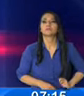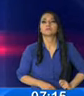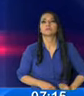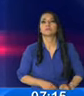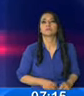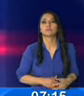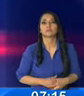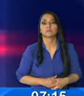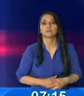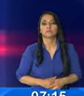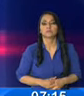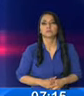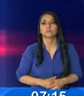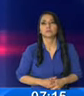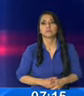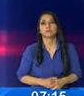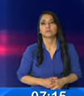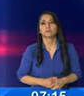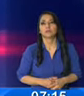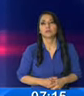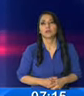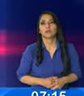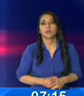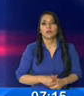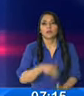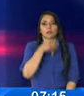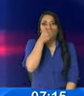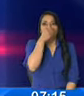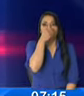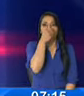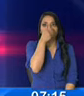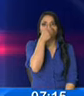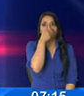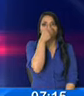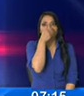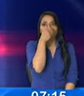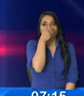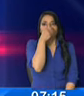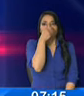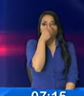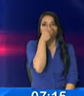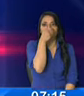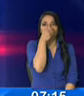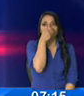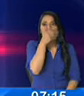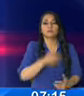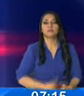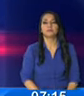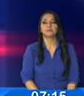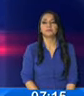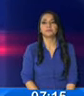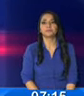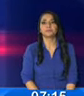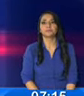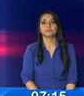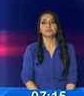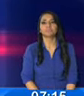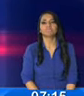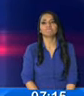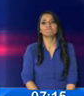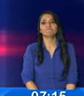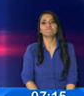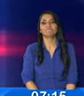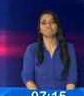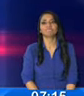todo en la refinería del Pacífico y probamos que todo fue falso que fue una denuncia inventada para hacer daño a todo